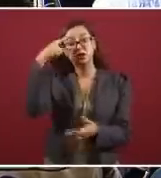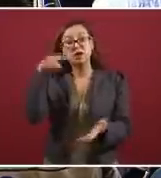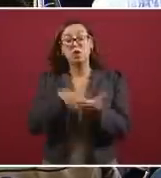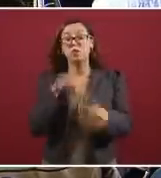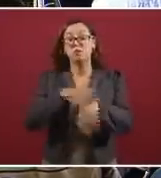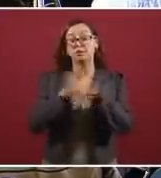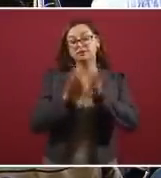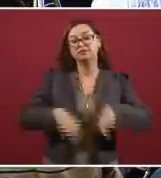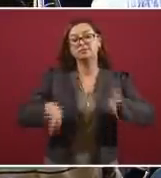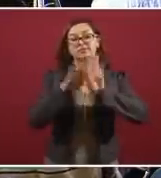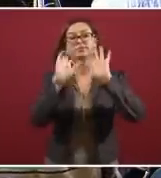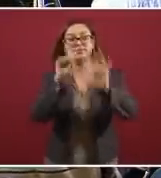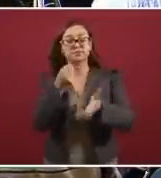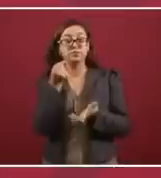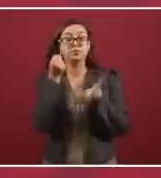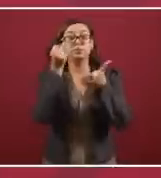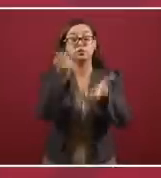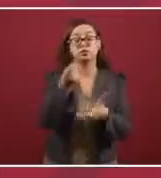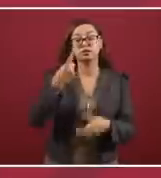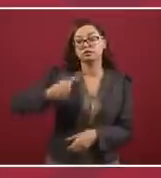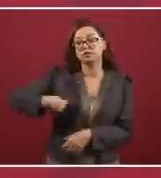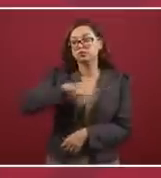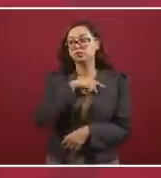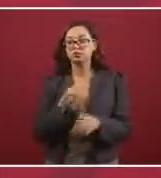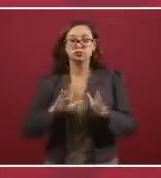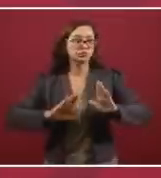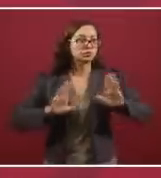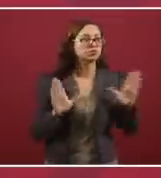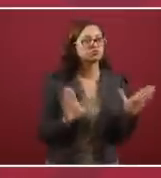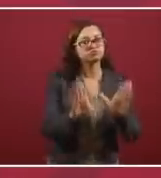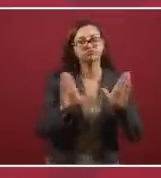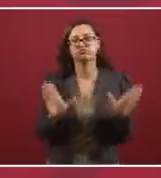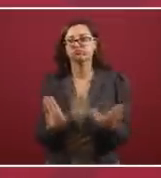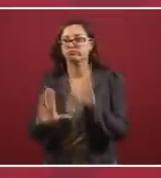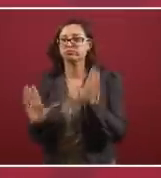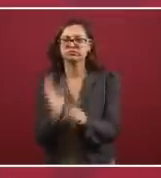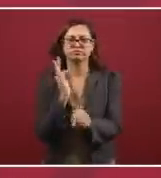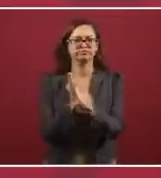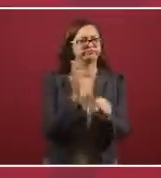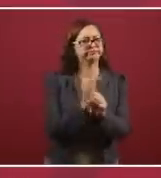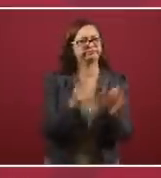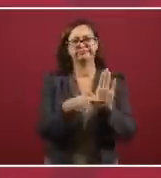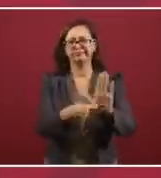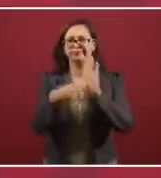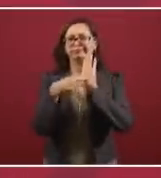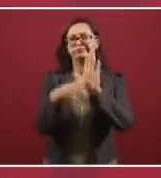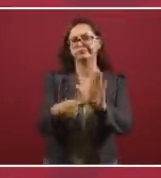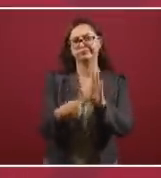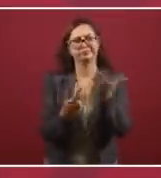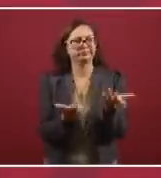inversión y lo que hemos estado nosotros promoviendo, y este es un maravilloso ejemplo de